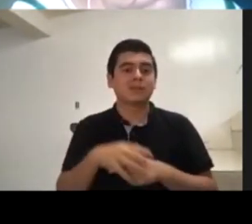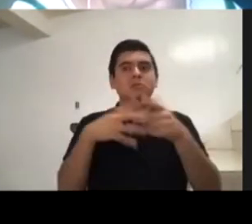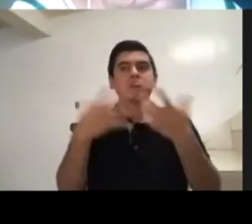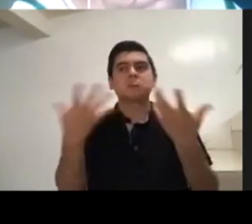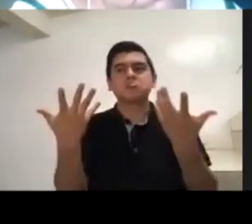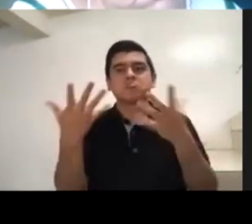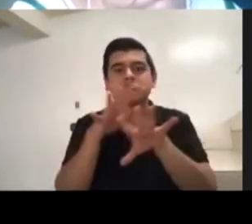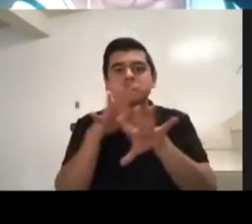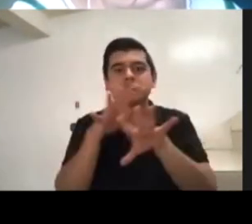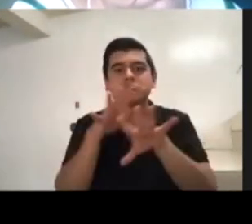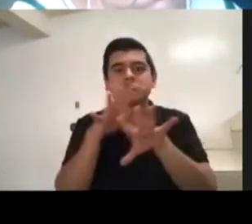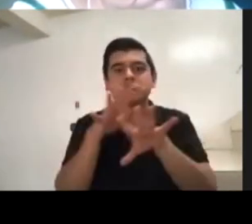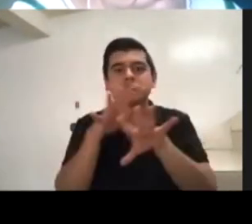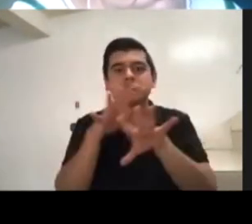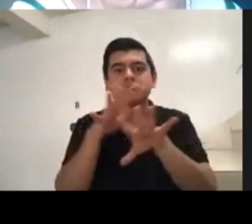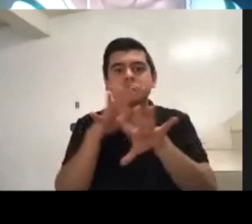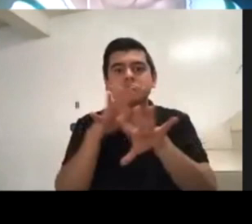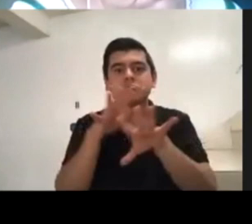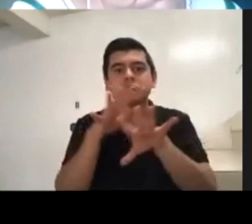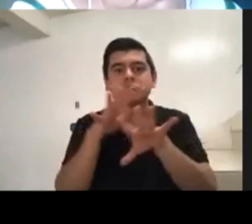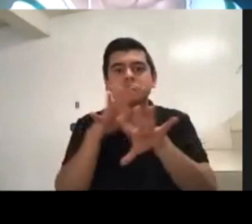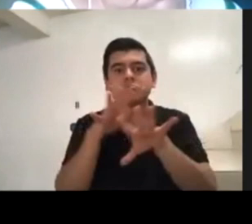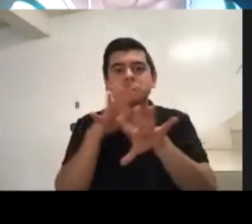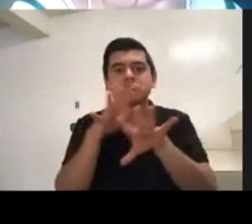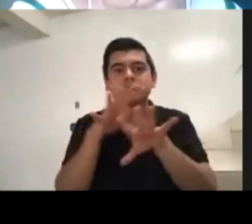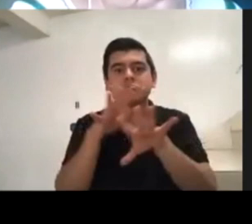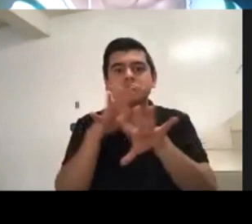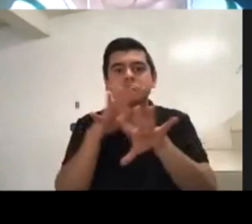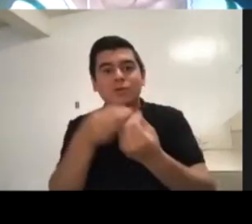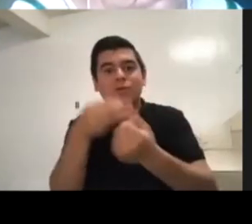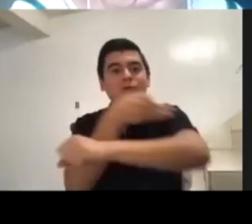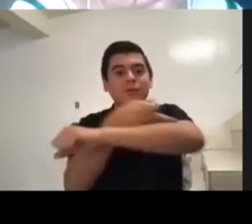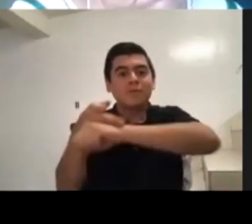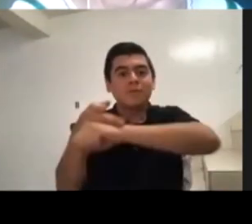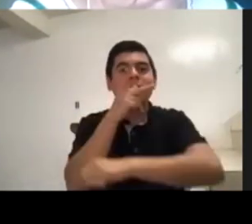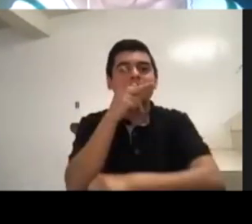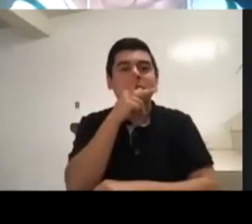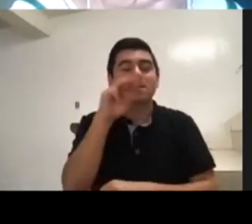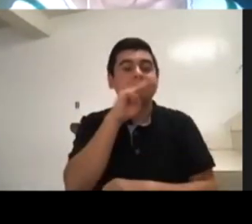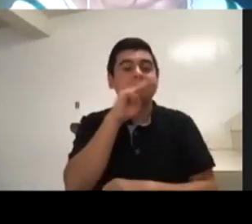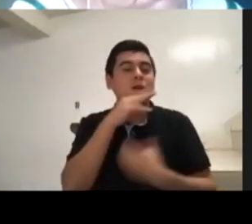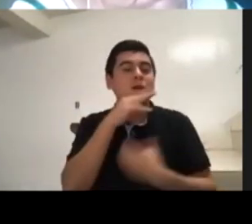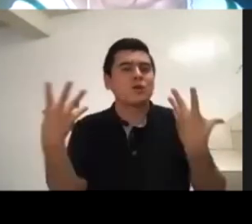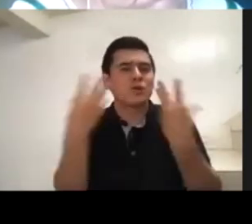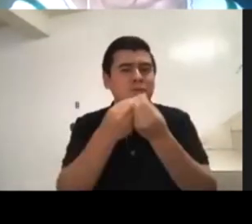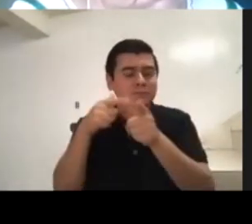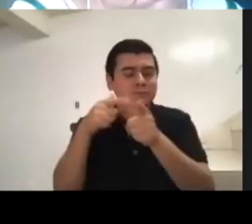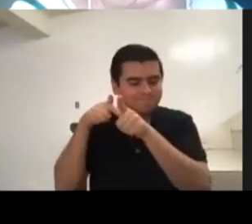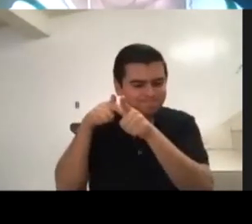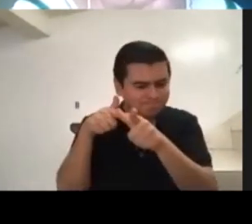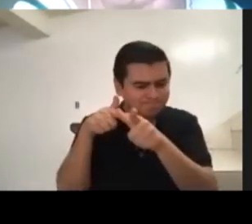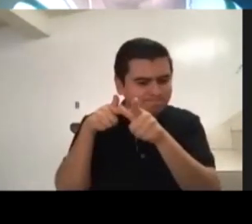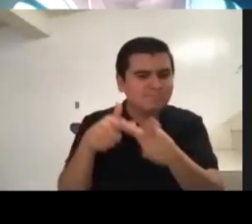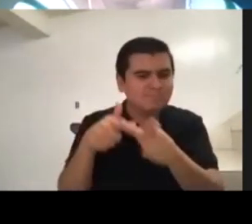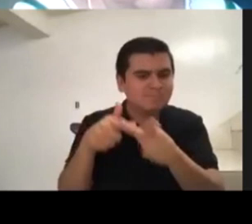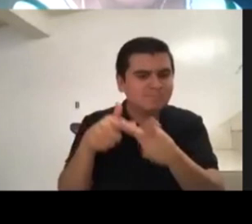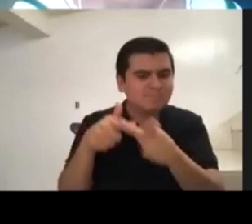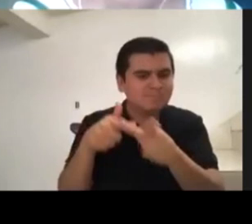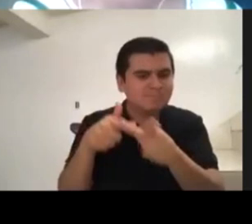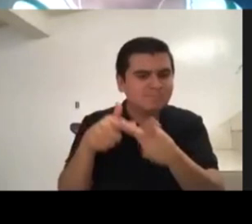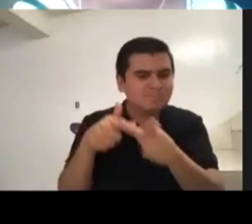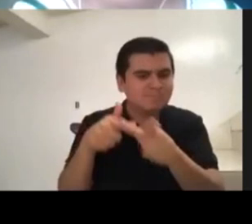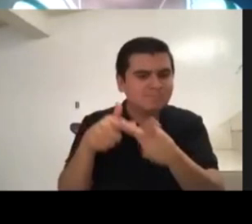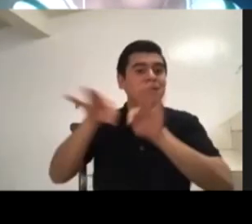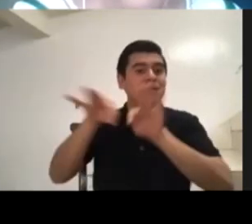papás avanzamos juntos para que un niño, una niña, un joven con X discapacidad o con